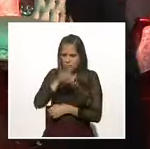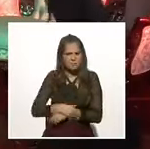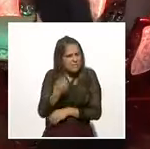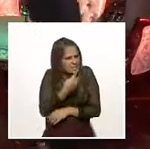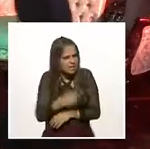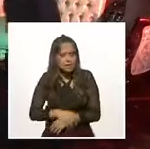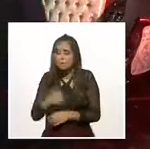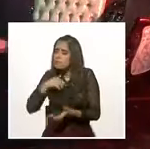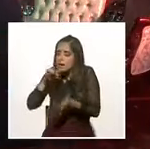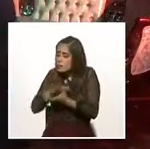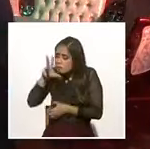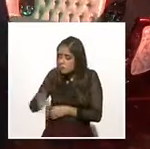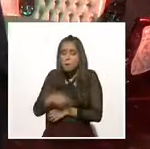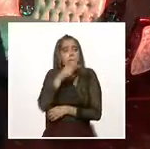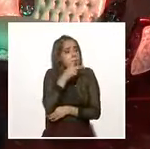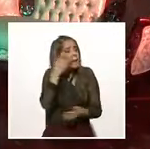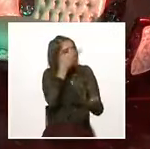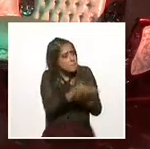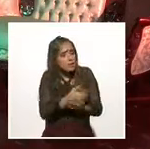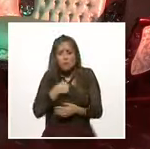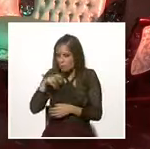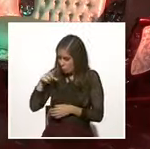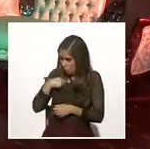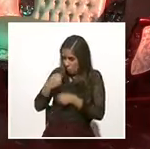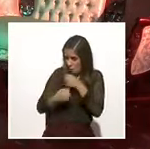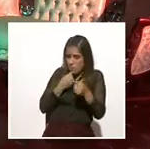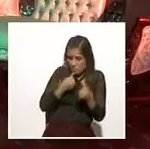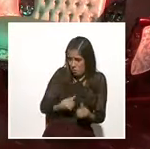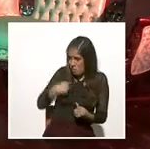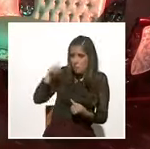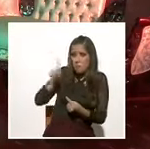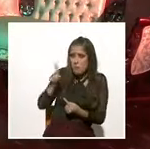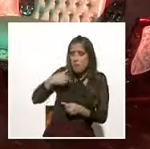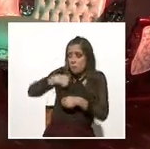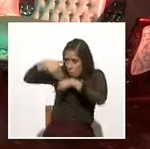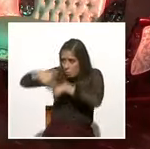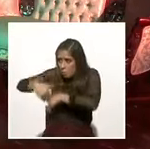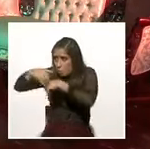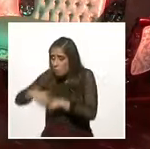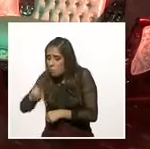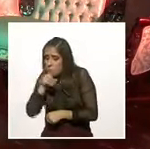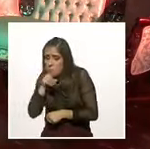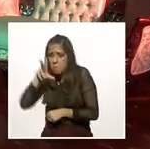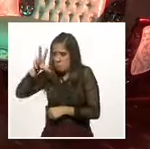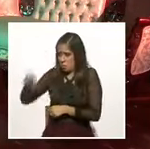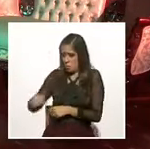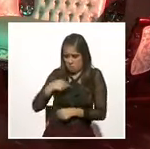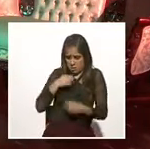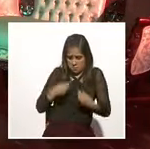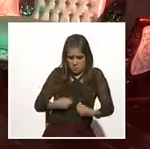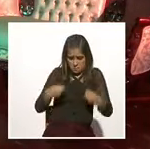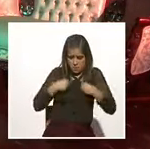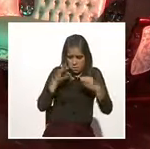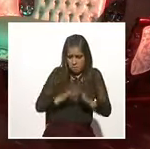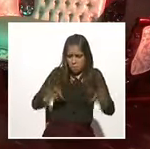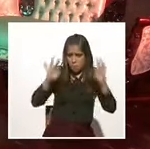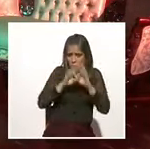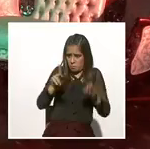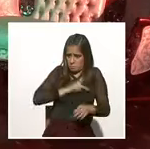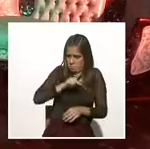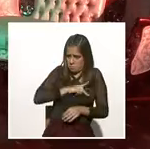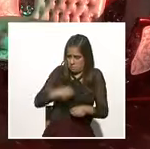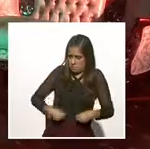tu padre te lo ordena? Mamá, tengo 20 años. No puedo obedecer con los ojos cerrados cuando se trata de lo más importante para mí. Aunque